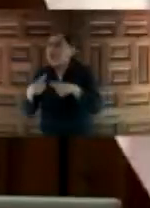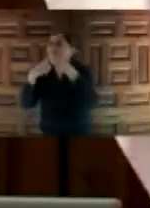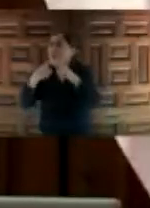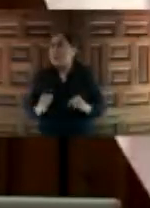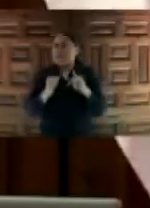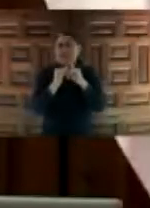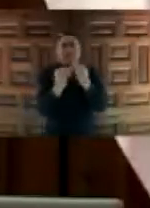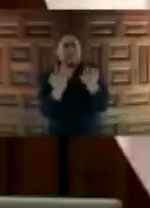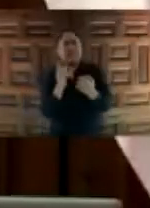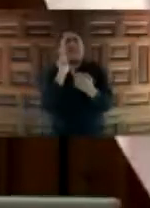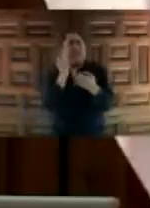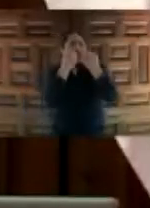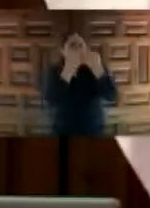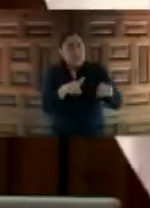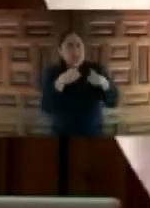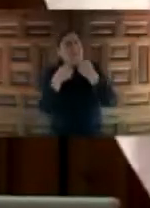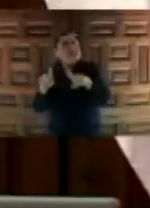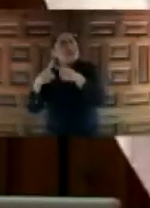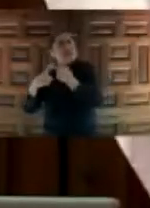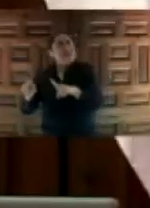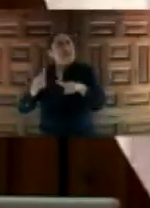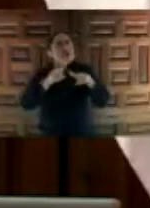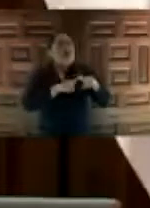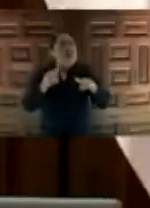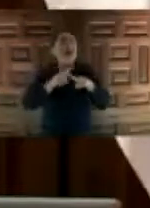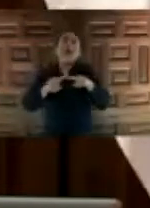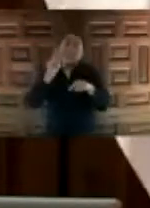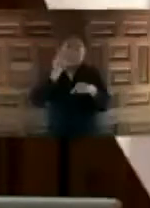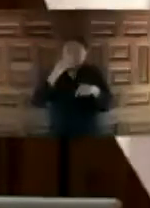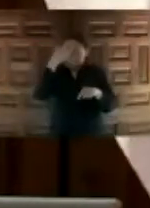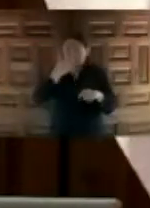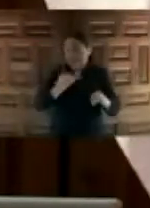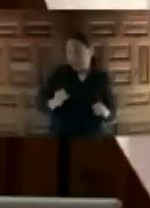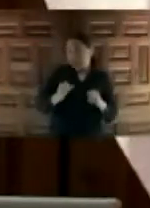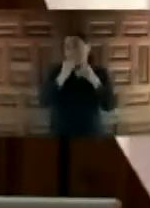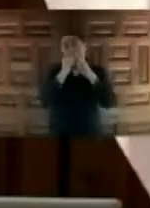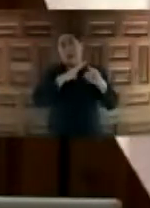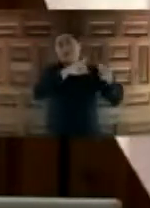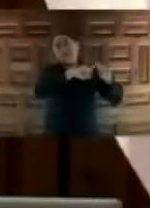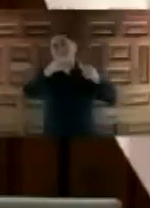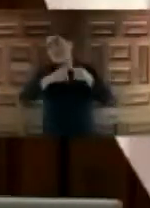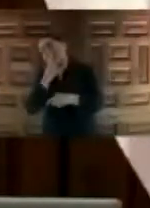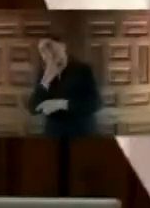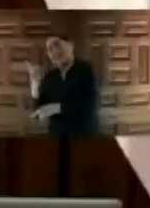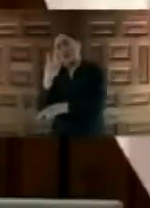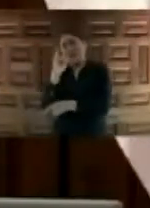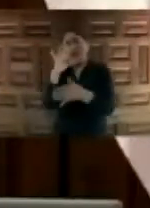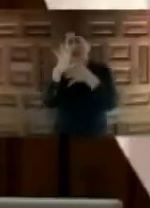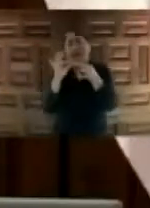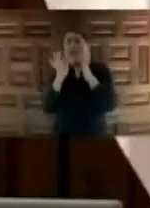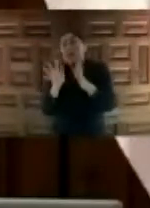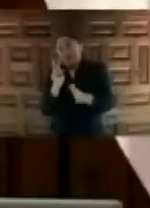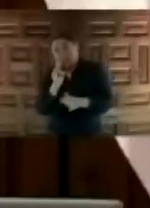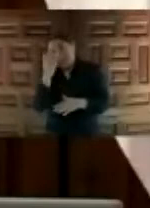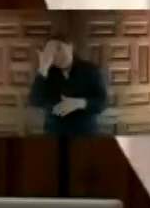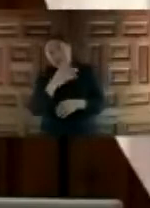¿Qué significa la diversidad? Significa reconocer que hay diferentes tipos de instituciones, ya Lupita Olivier señalaba algunos. Significa reconocer